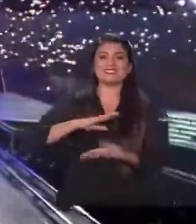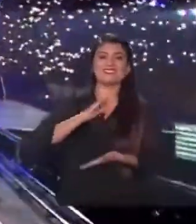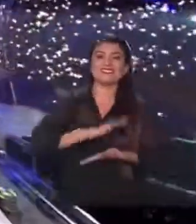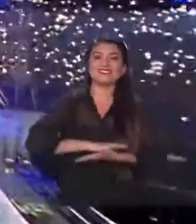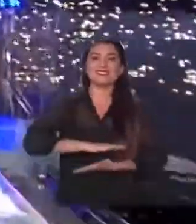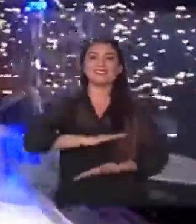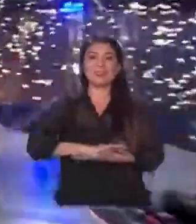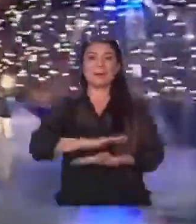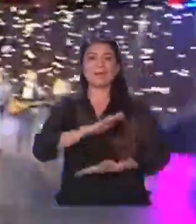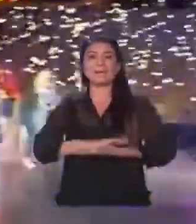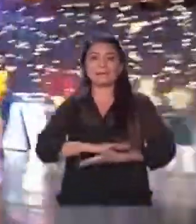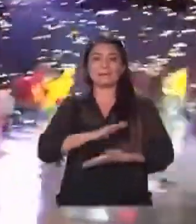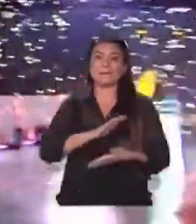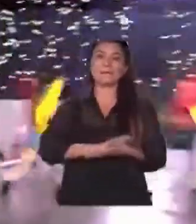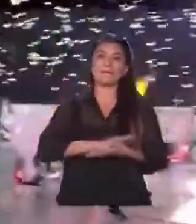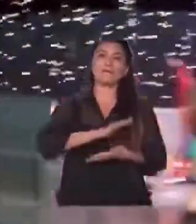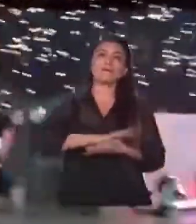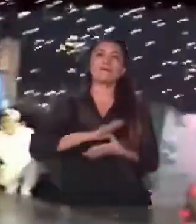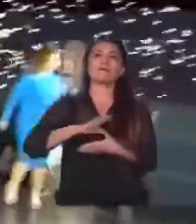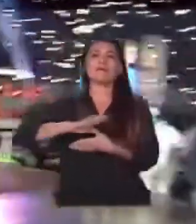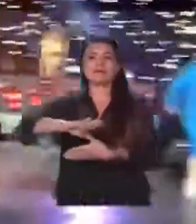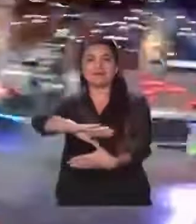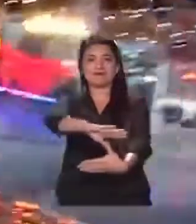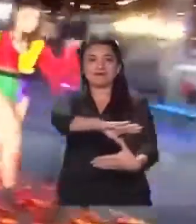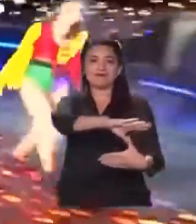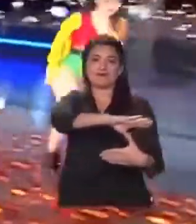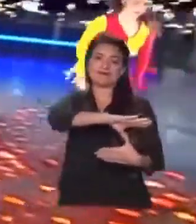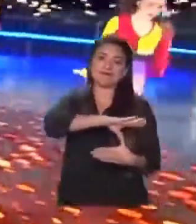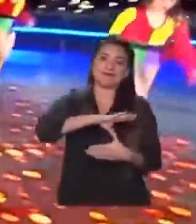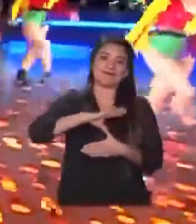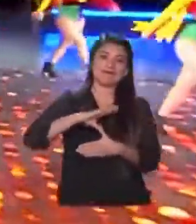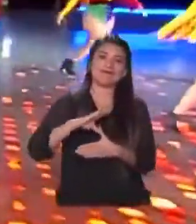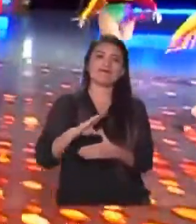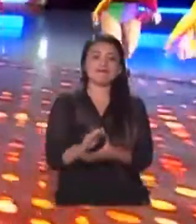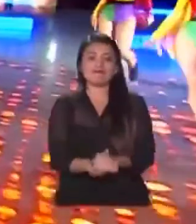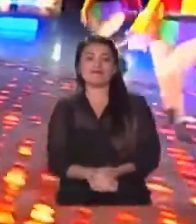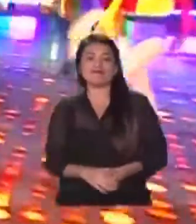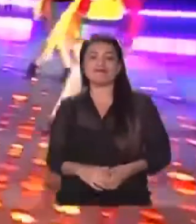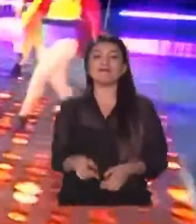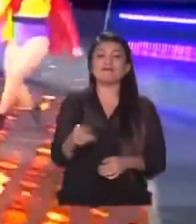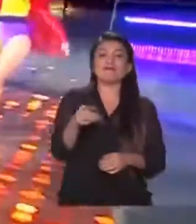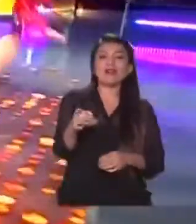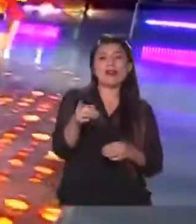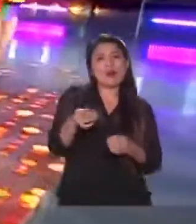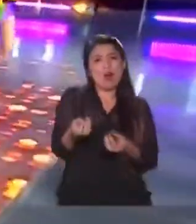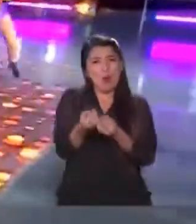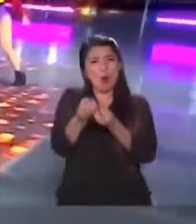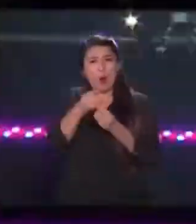¡Gracias!